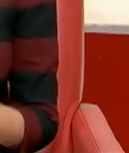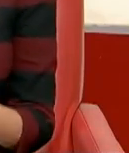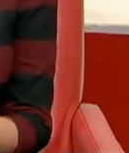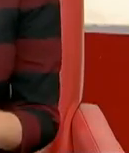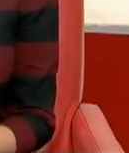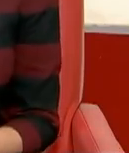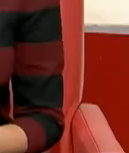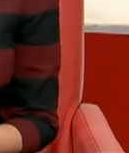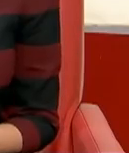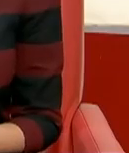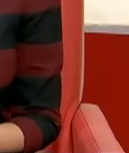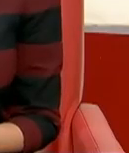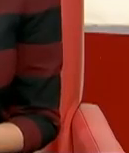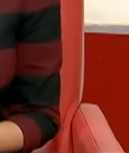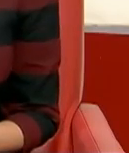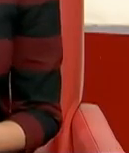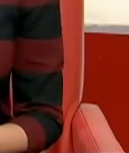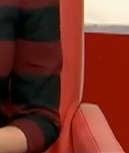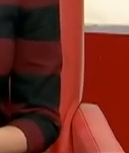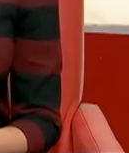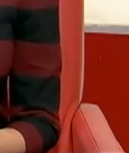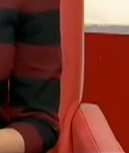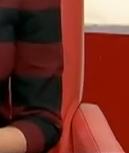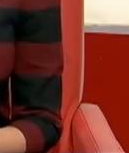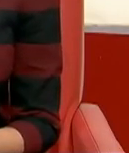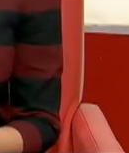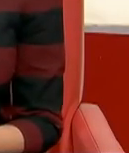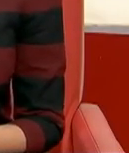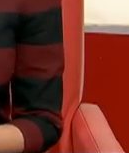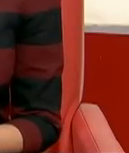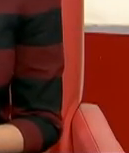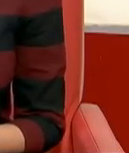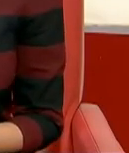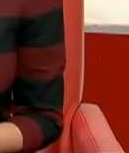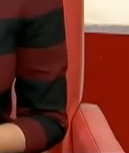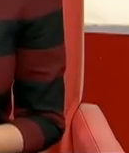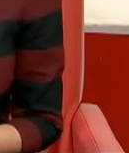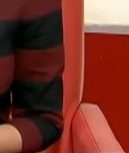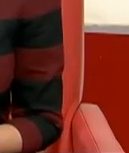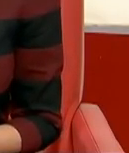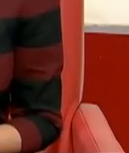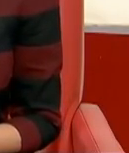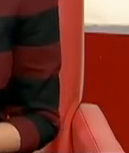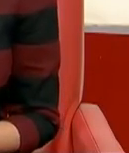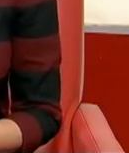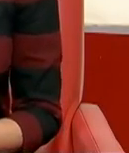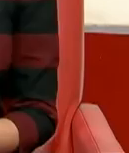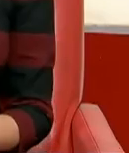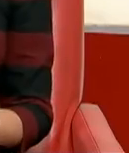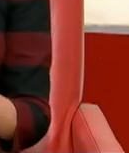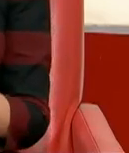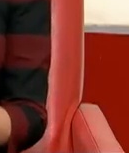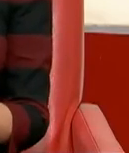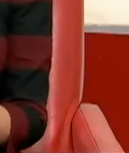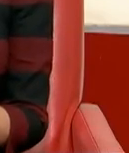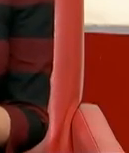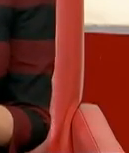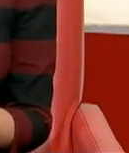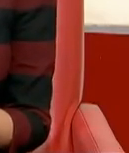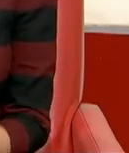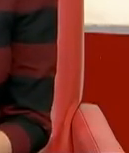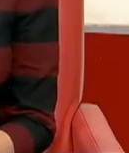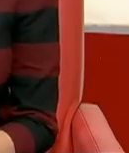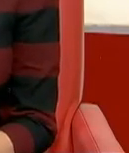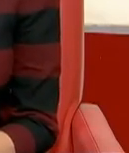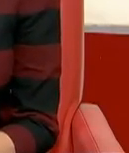de esta agencia y por supuesto el director Javier Mendieta, pues visitaron la Universidad Autónoma de San Luis Potosí. Ahí se desarrollaba